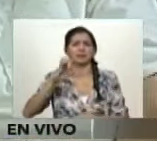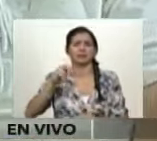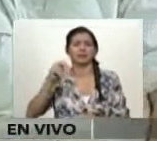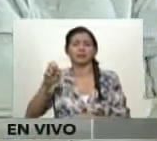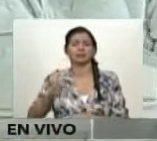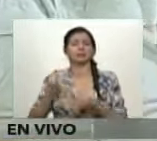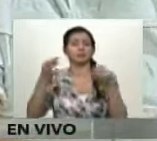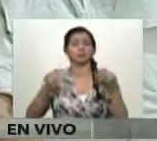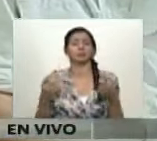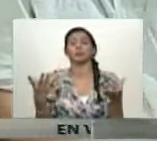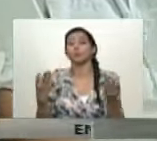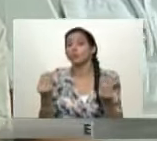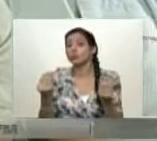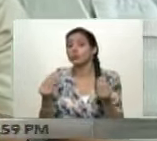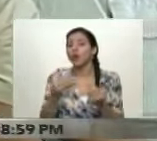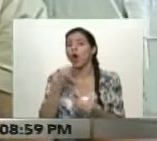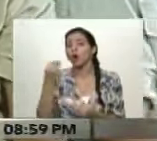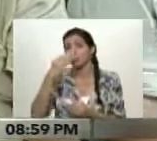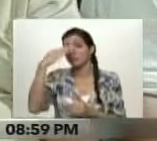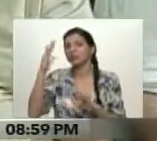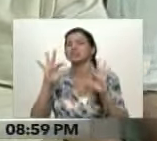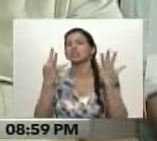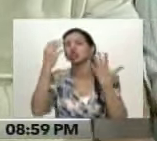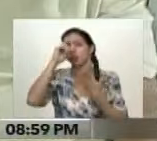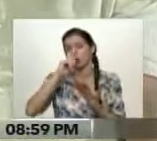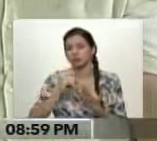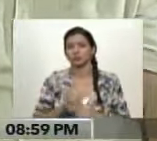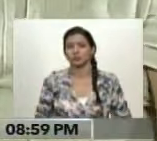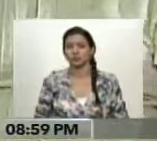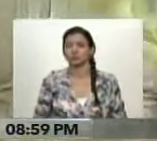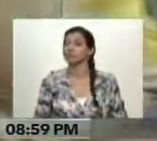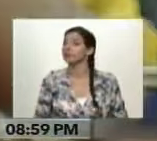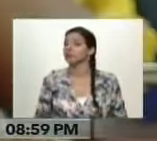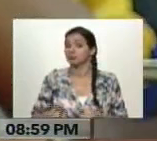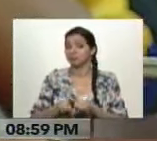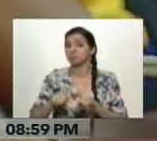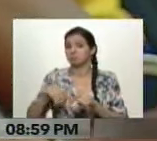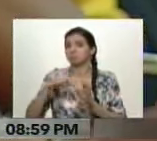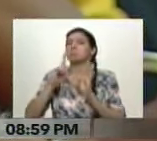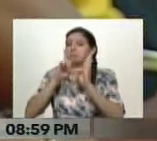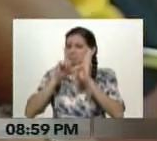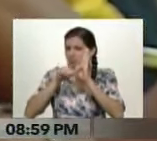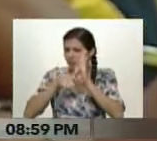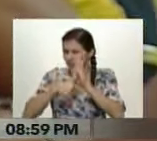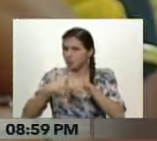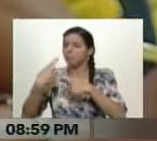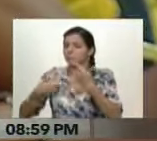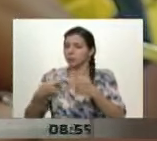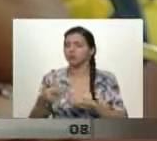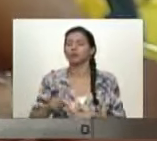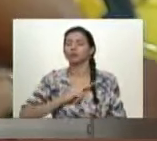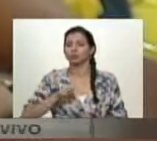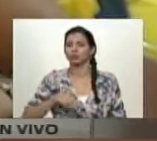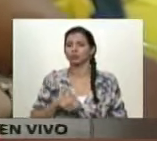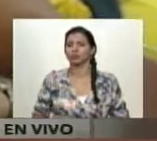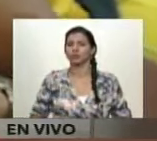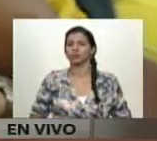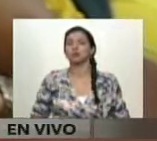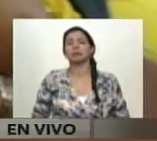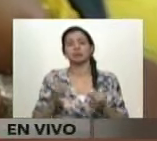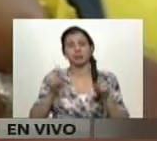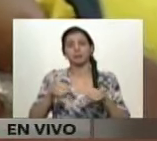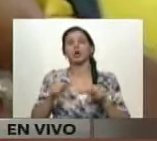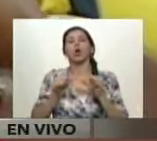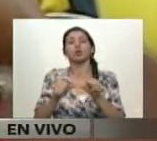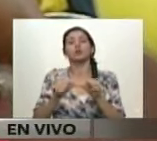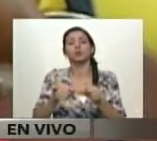miles de muchachos que pasan de los 18 años. Bueno, más adelante nosotros mantendremos de manera regular los